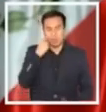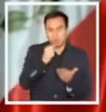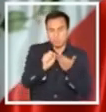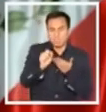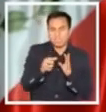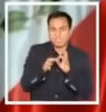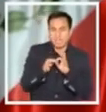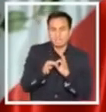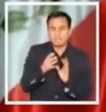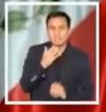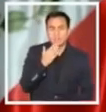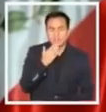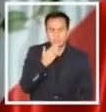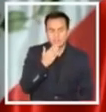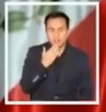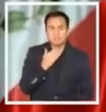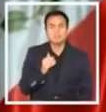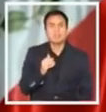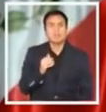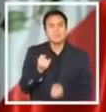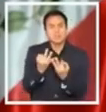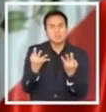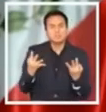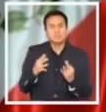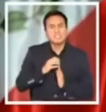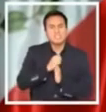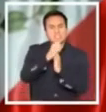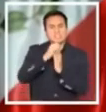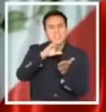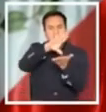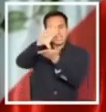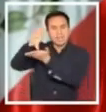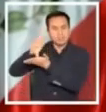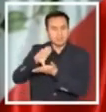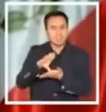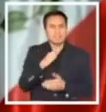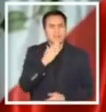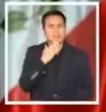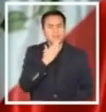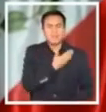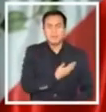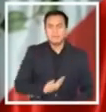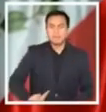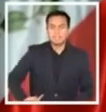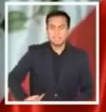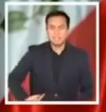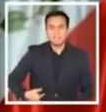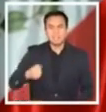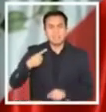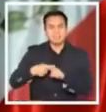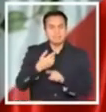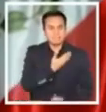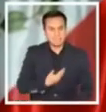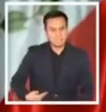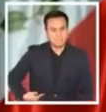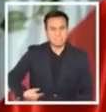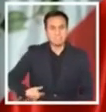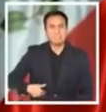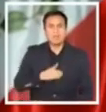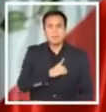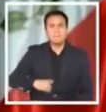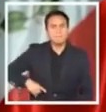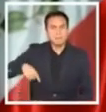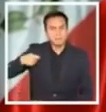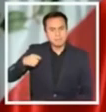gracias también a los numerosos líderes internacionales, presidentes y expresidentes,